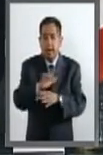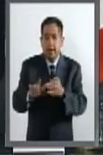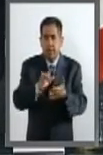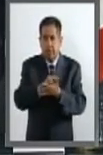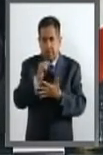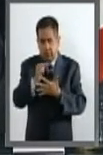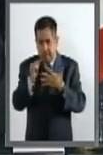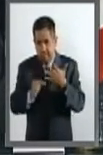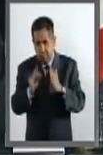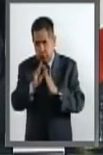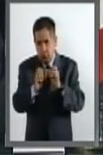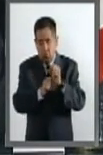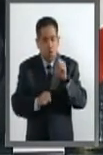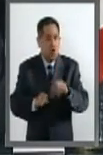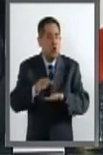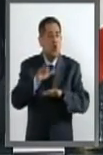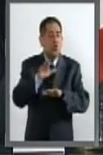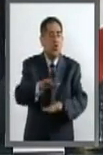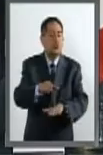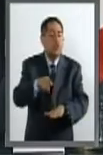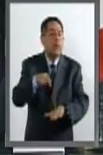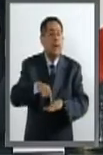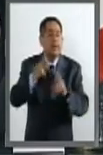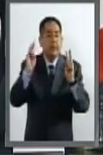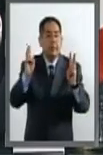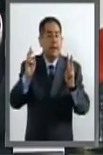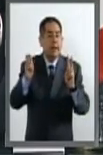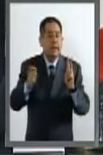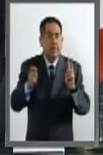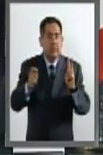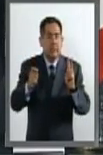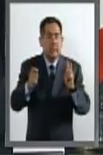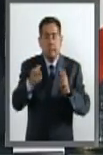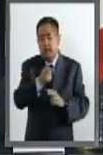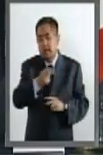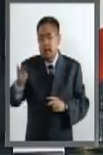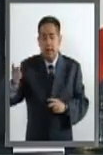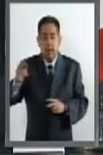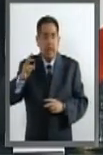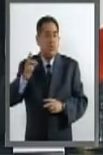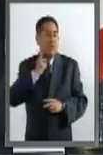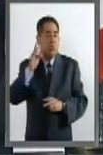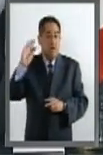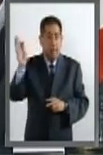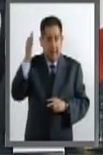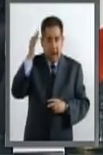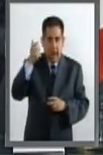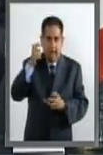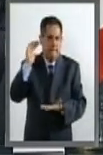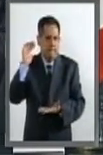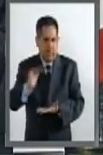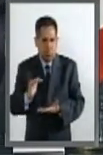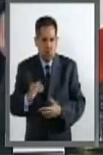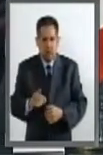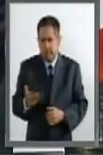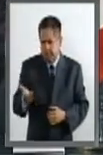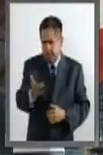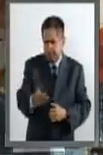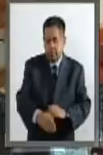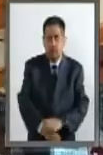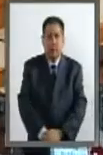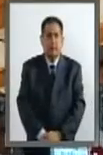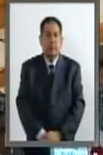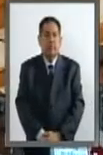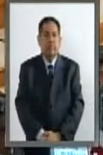disposiciones constitucionales en materia de reducción de legisladores federales. Adelante, senador.